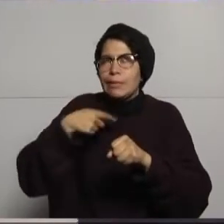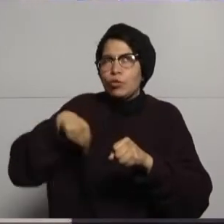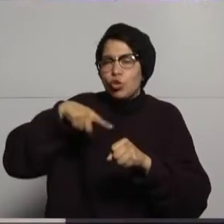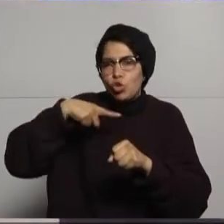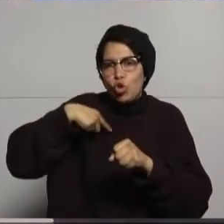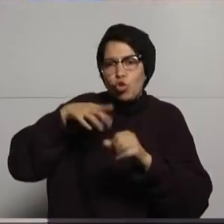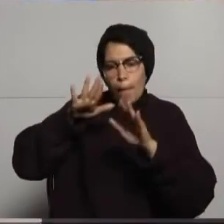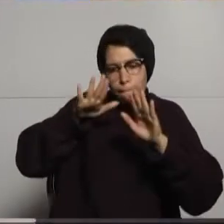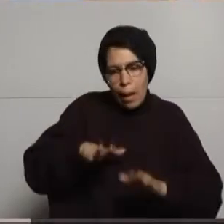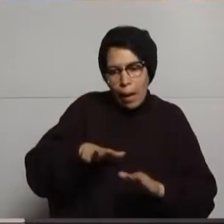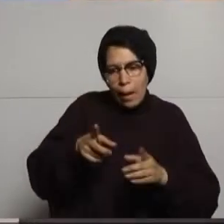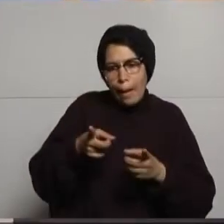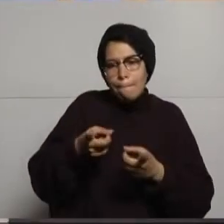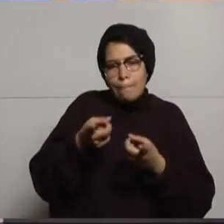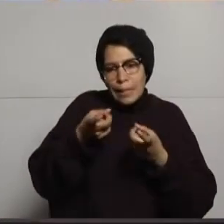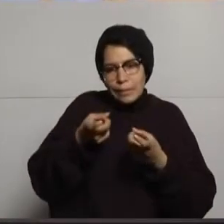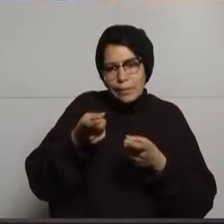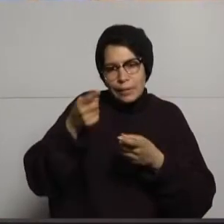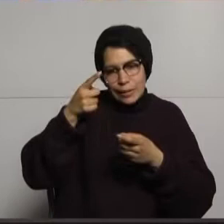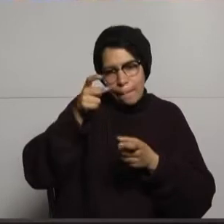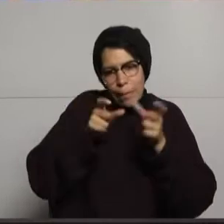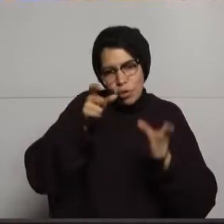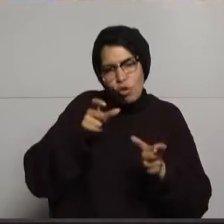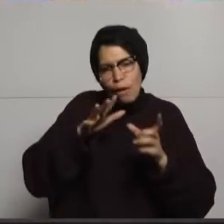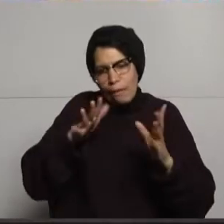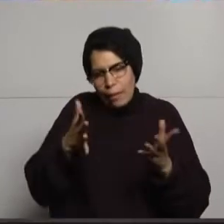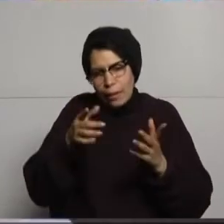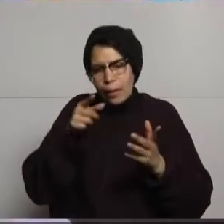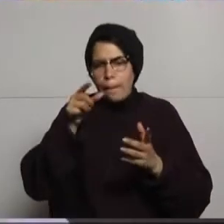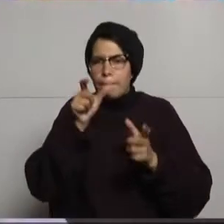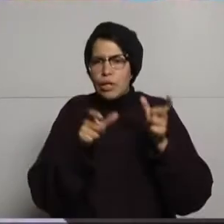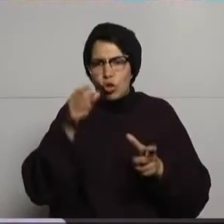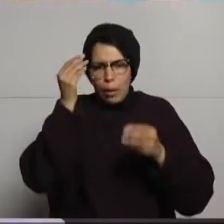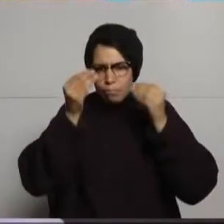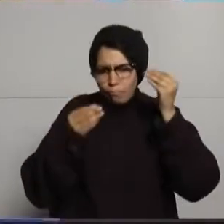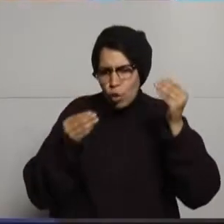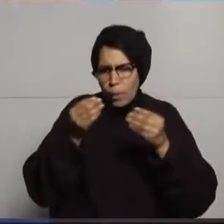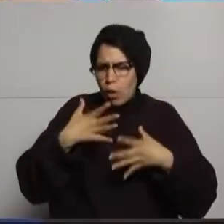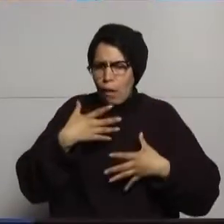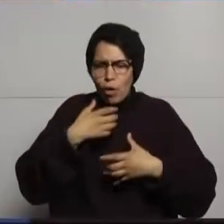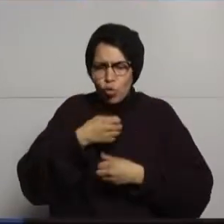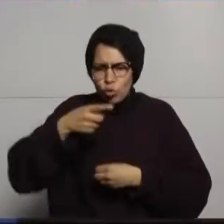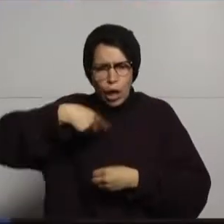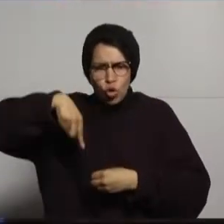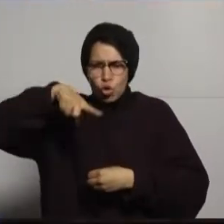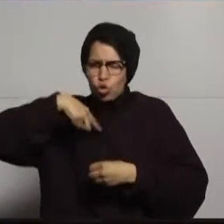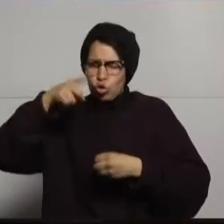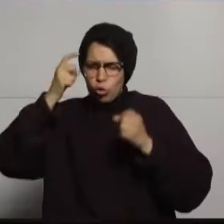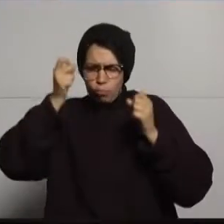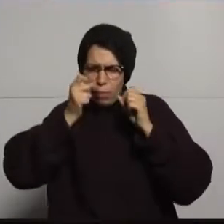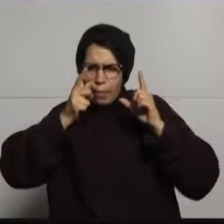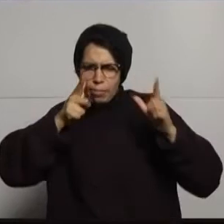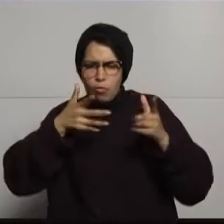pensar dónde poner la solidaridad. O sea, la gente tenía ahí sus preocupaciones, sus angustias y cómo puedo hacer, cómo puedo